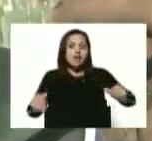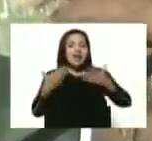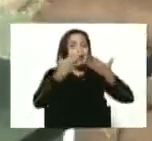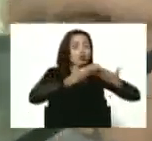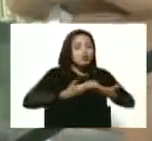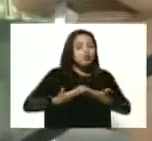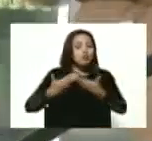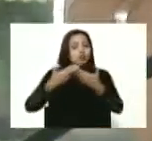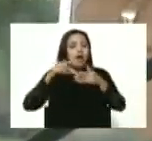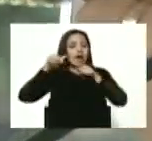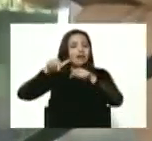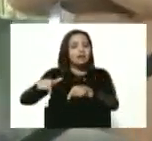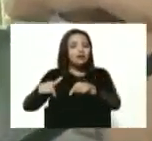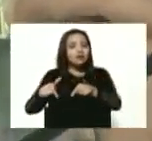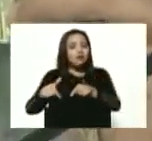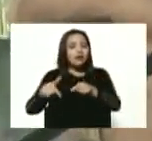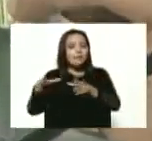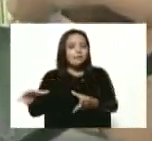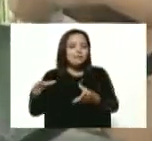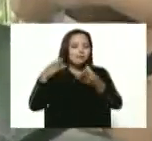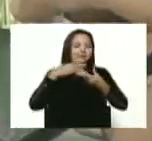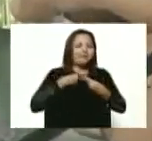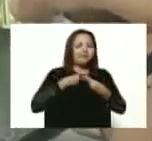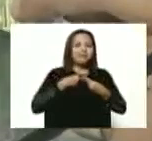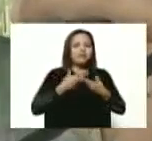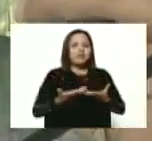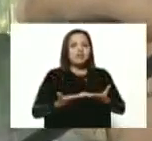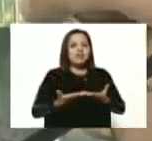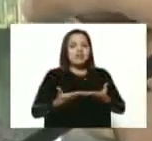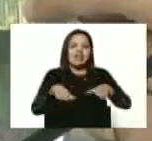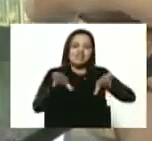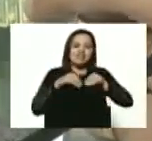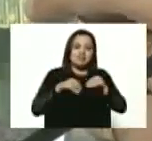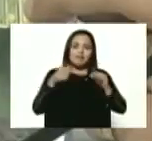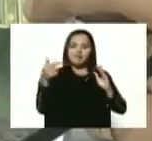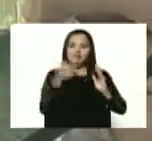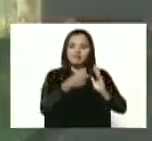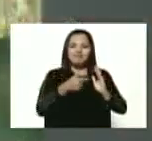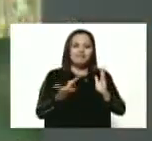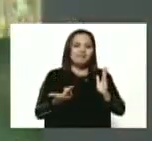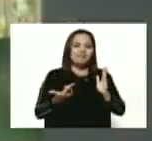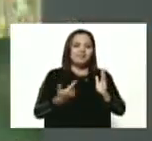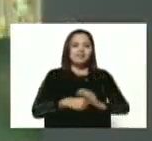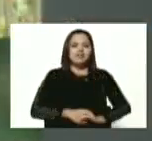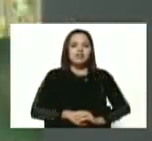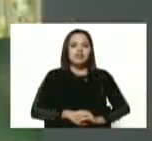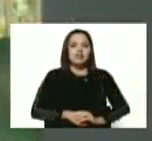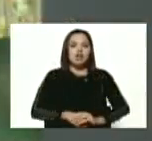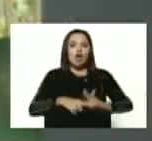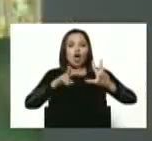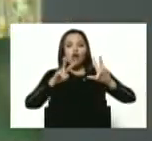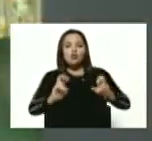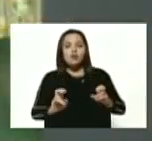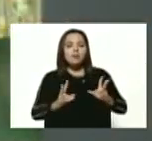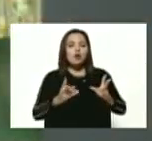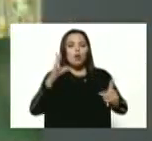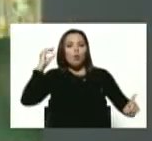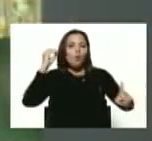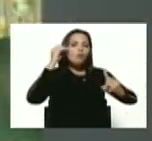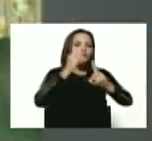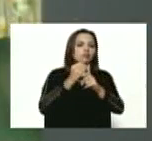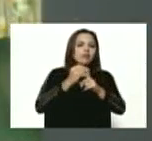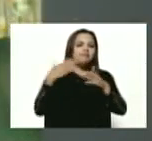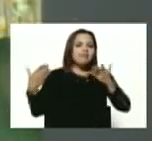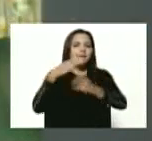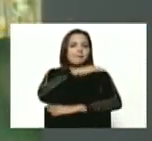estudiarse, interiorizar y asumir los 9 vértices de la gran